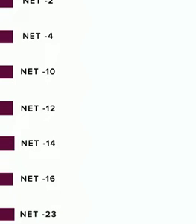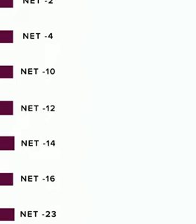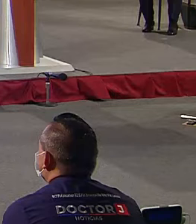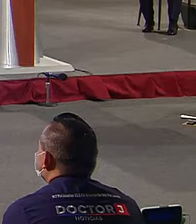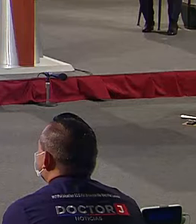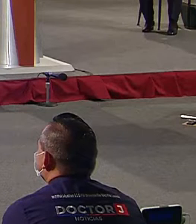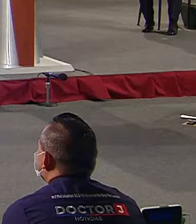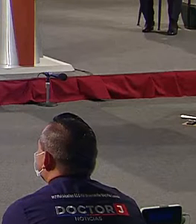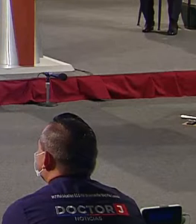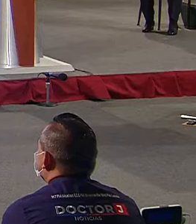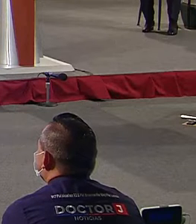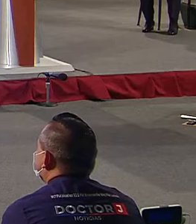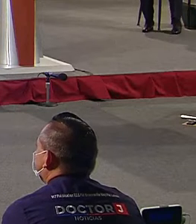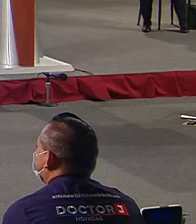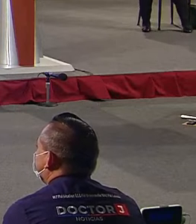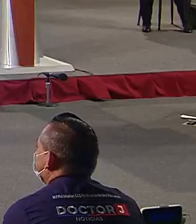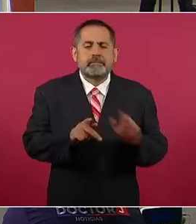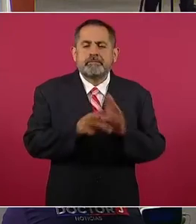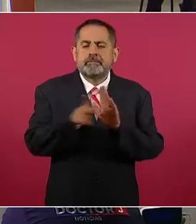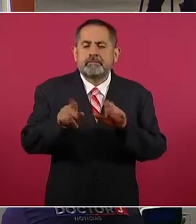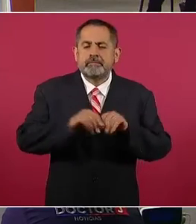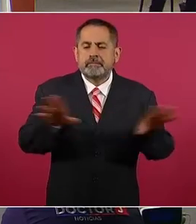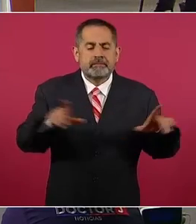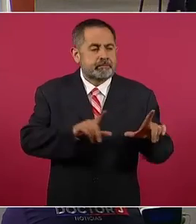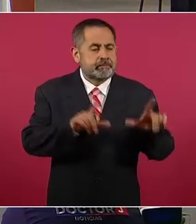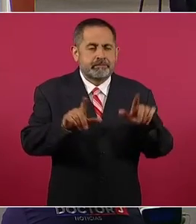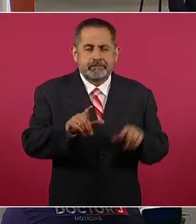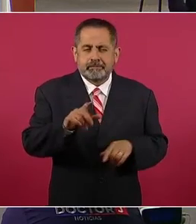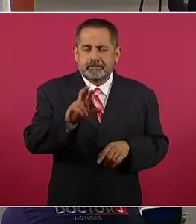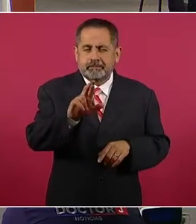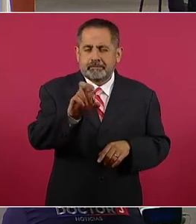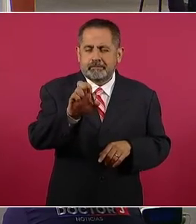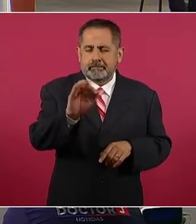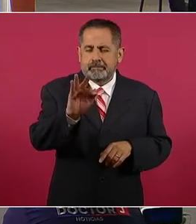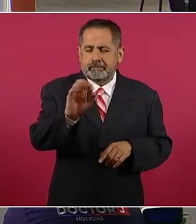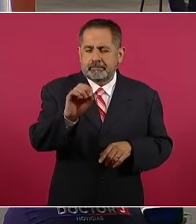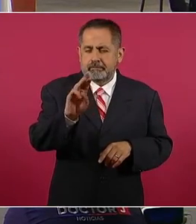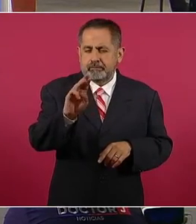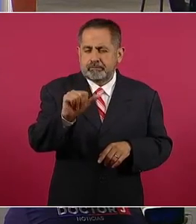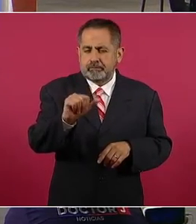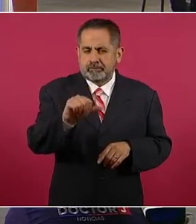pero no tienes ahí el Reforma de hoy, no lo he visto.